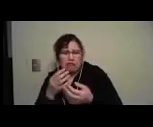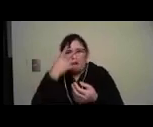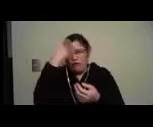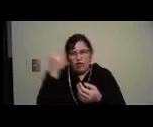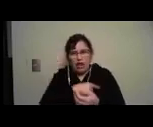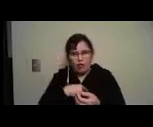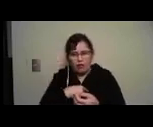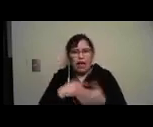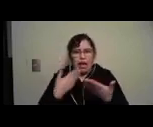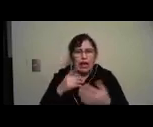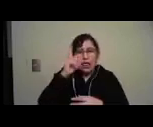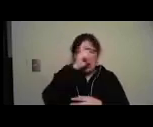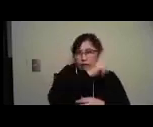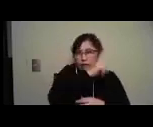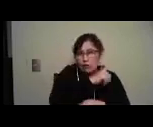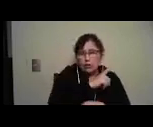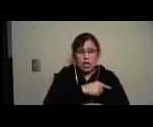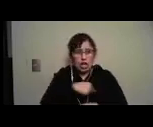para recordar un nombre, ya